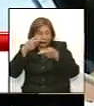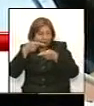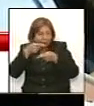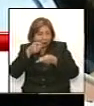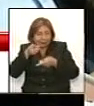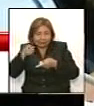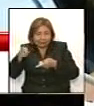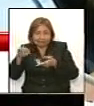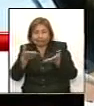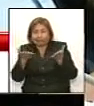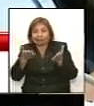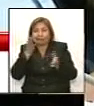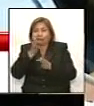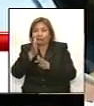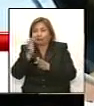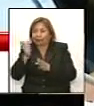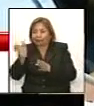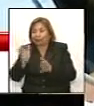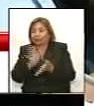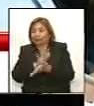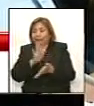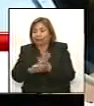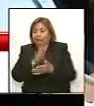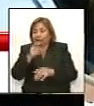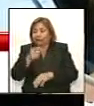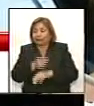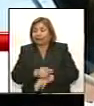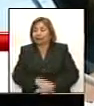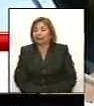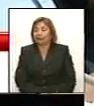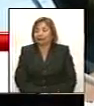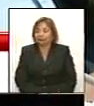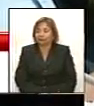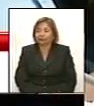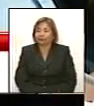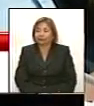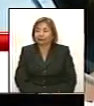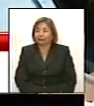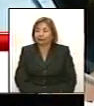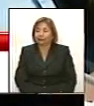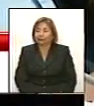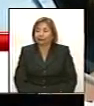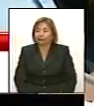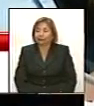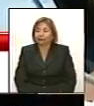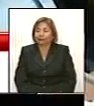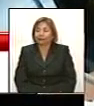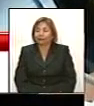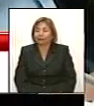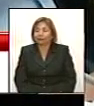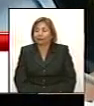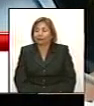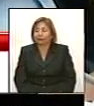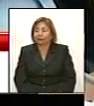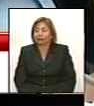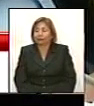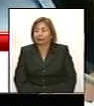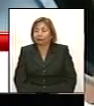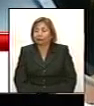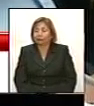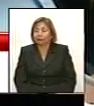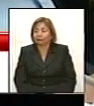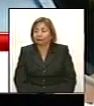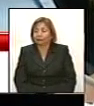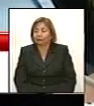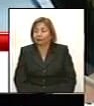etapa de la ruta está pasando la denuncia. Bien, Eric. Muy